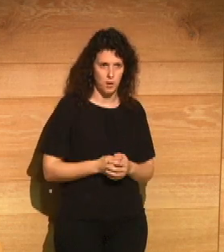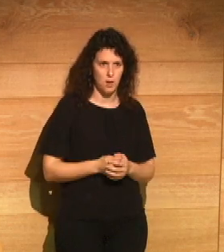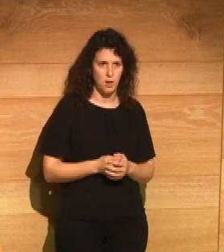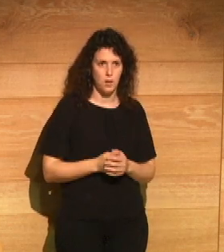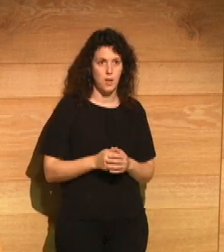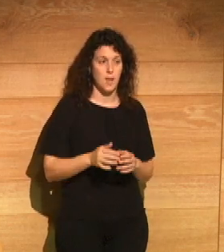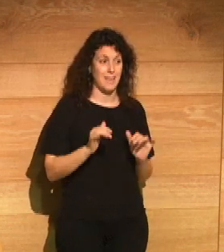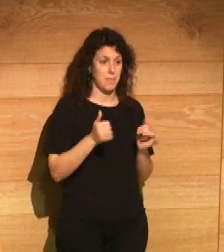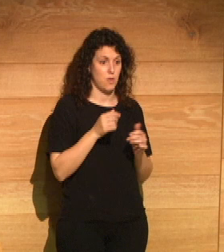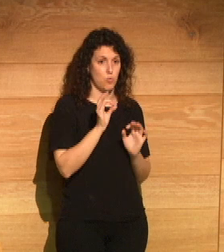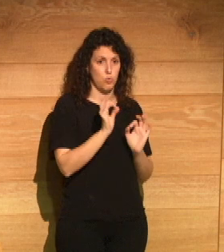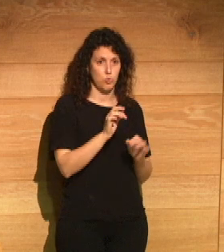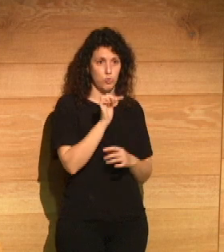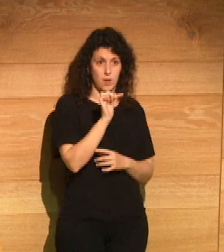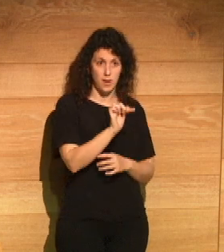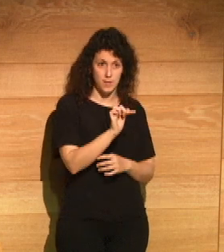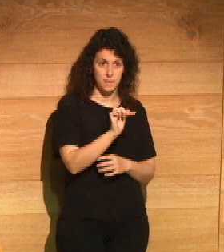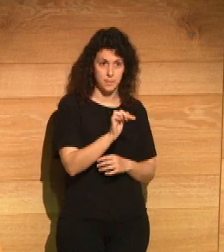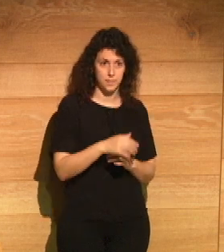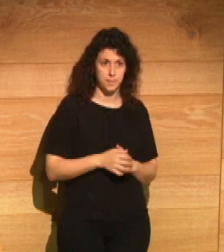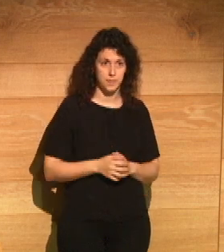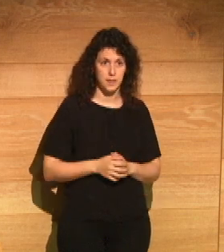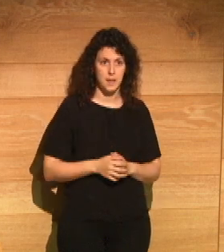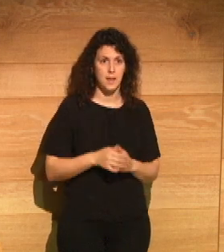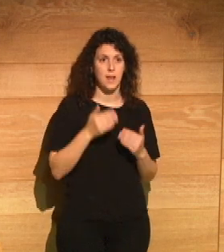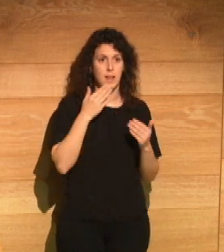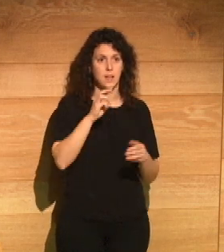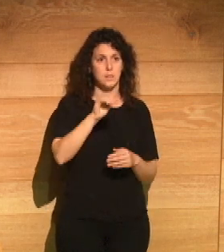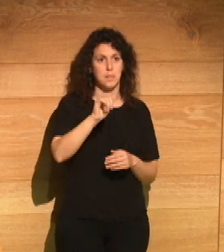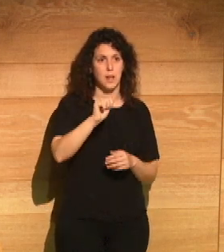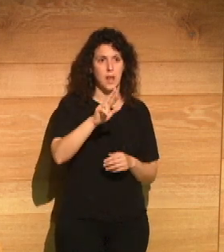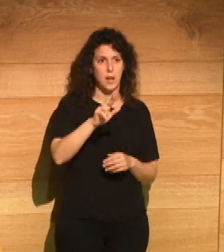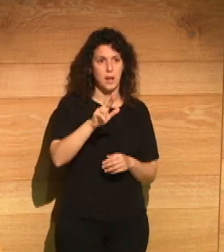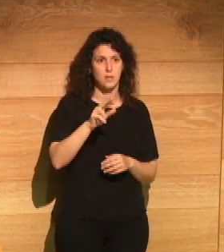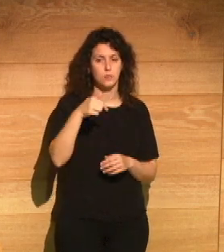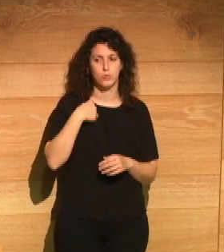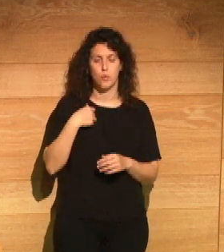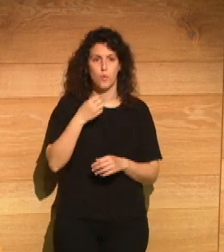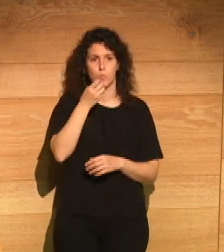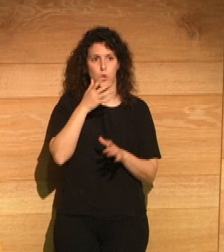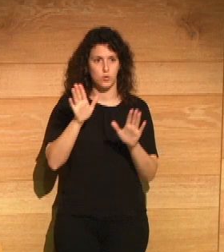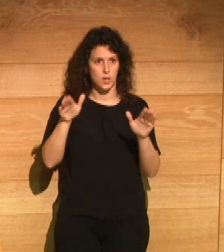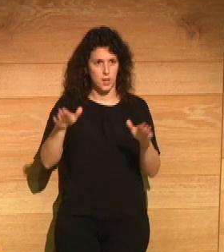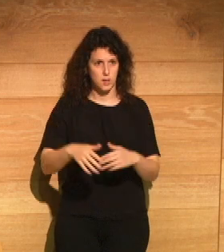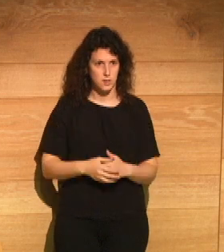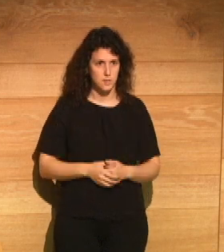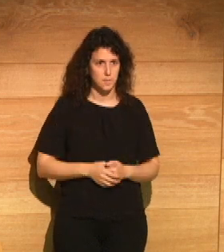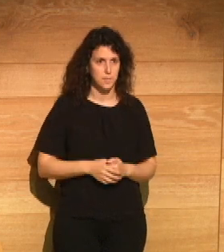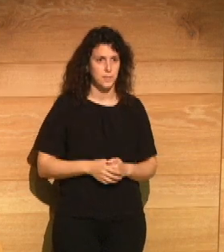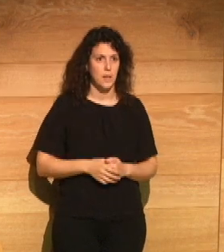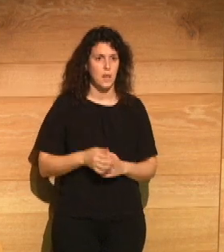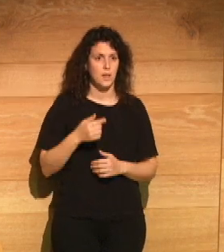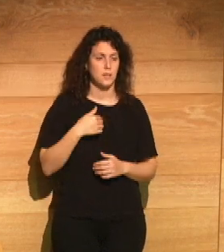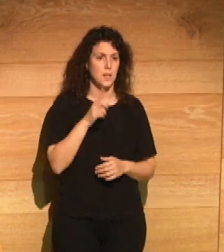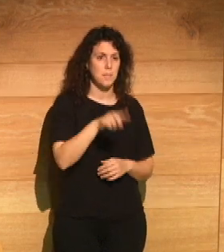empezaría por ahí. Días, Pilar, en Bogotá, yo estoy en Buenos Aires, en